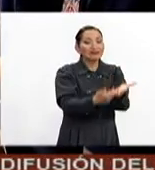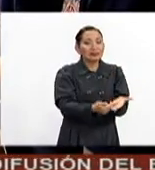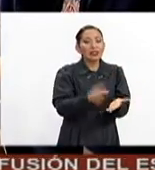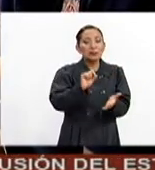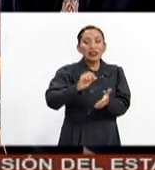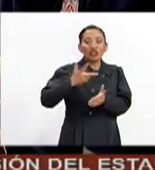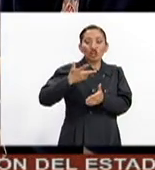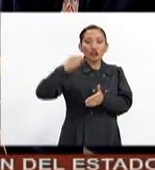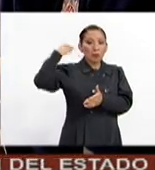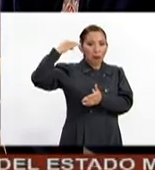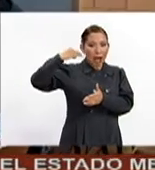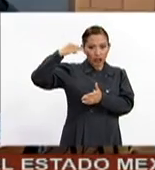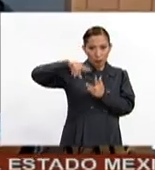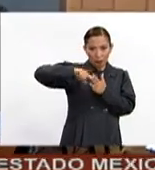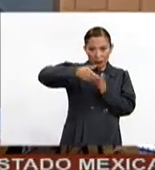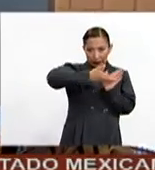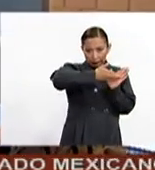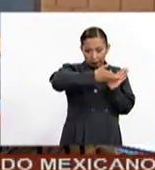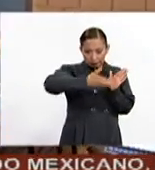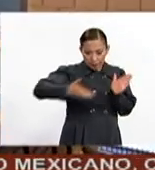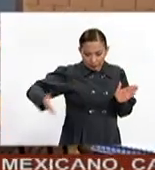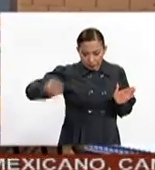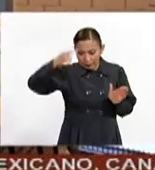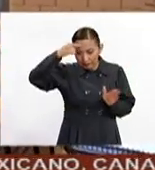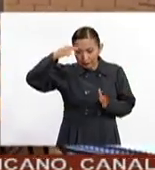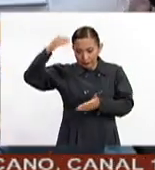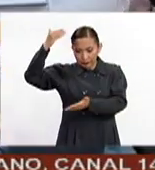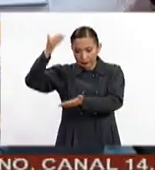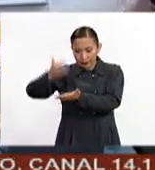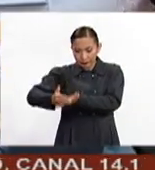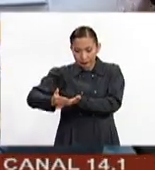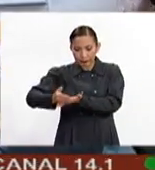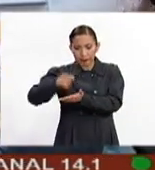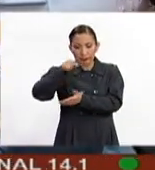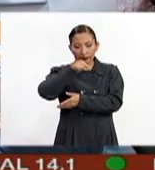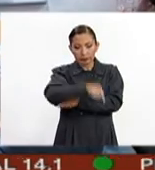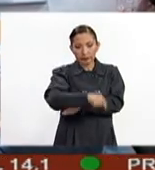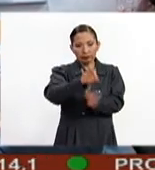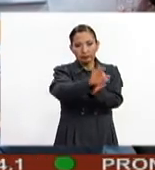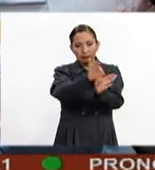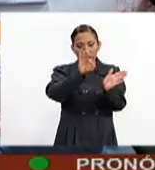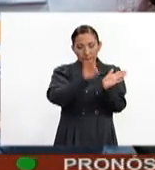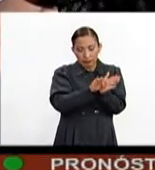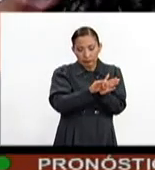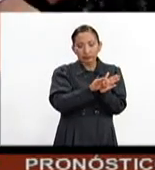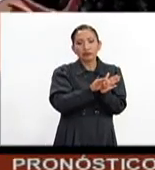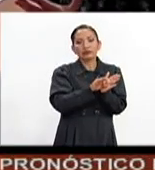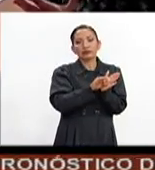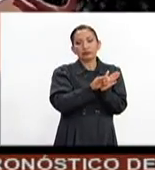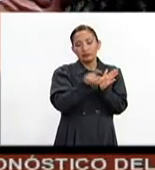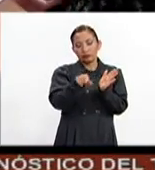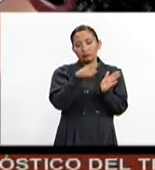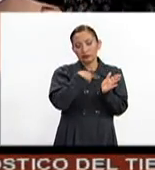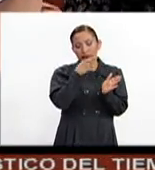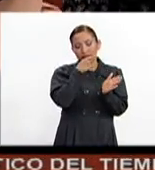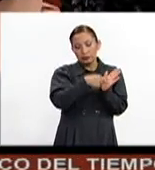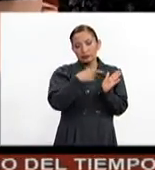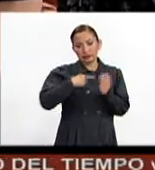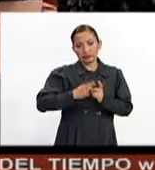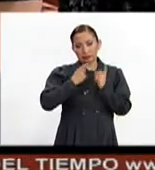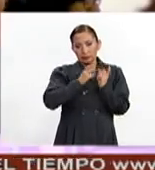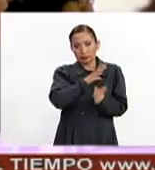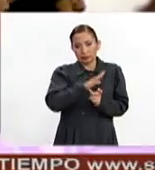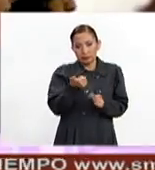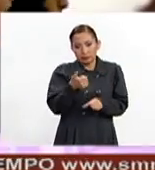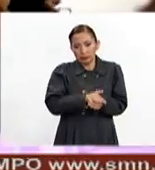publicó el 28 de marzo y me parece que ahí las fechas son las que señala la Dirección General